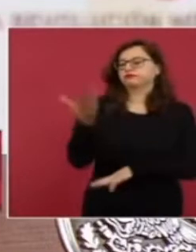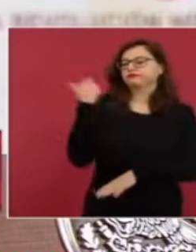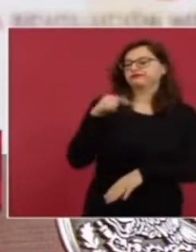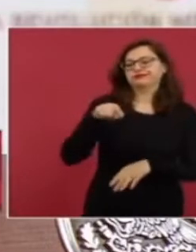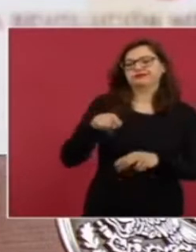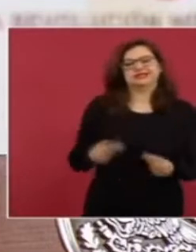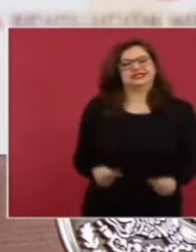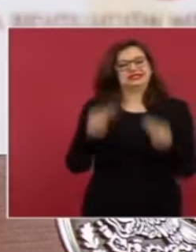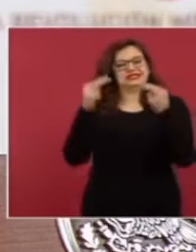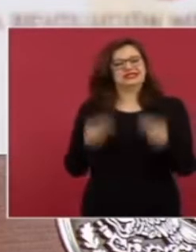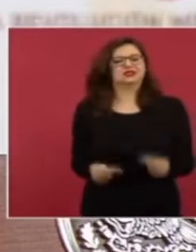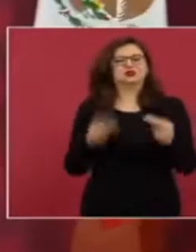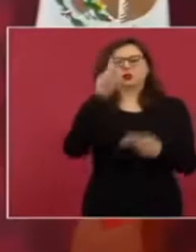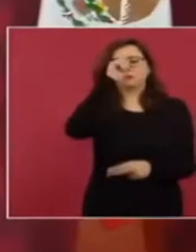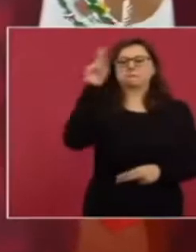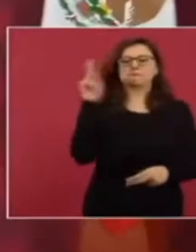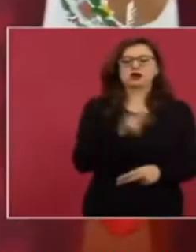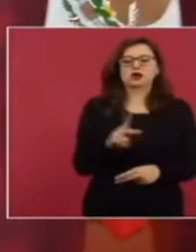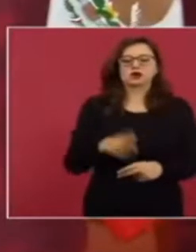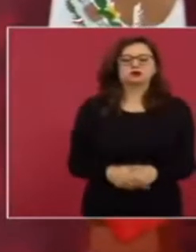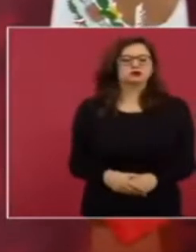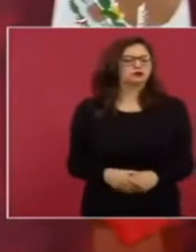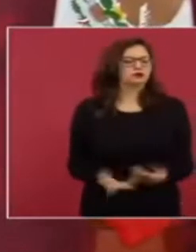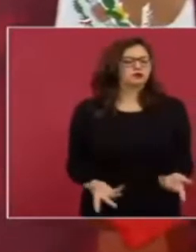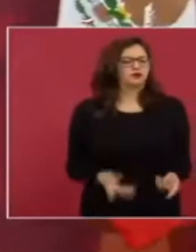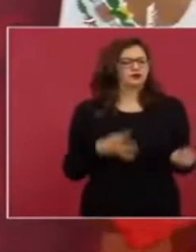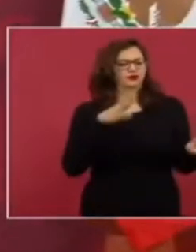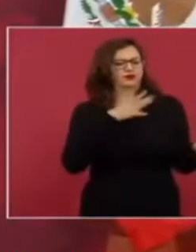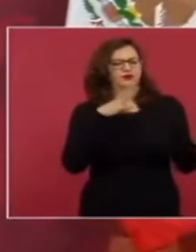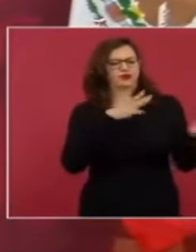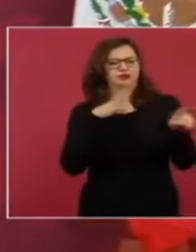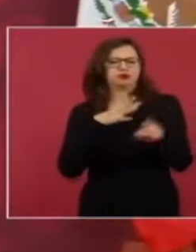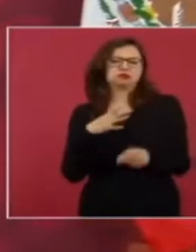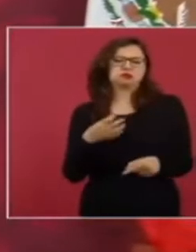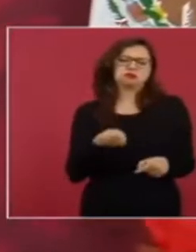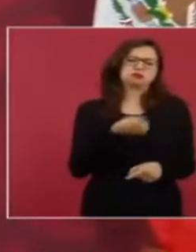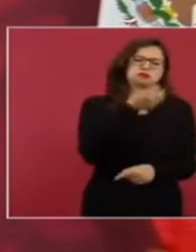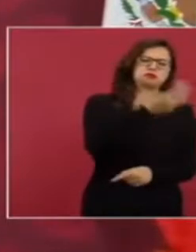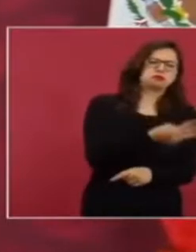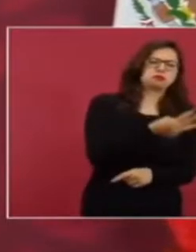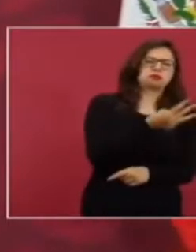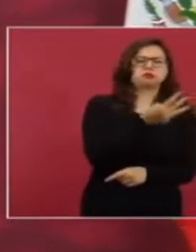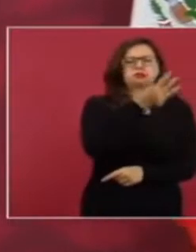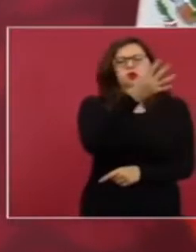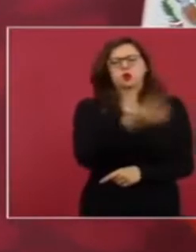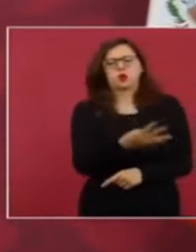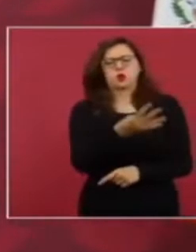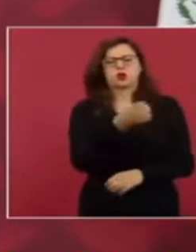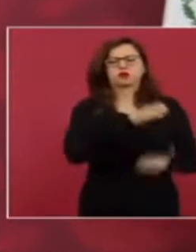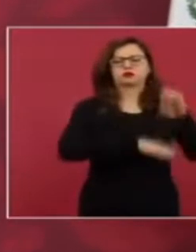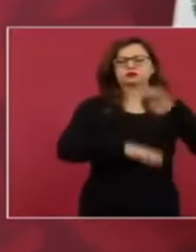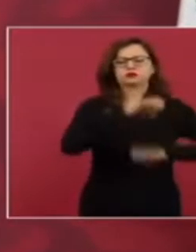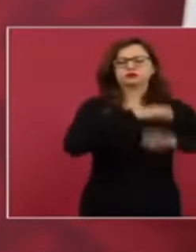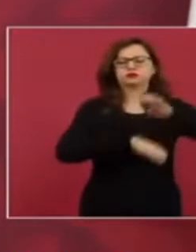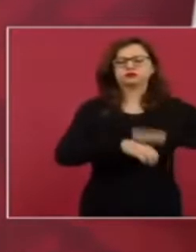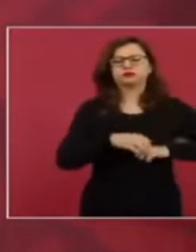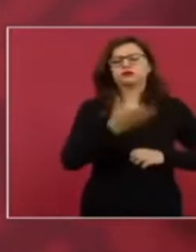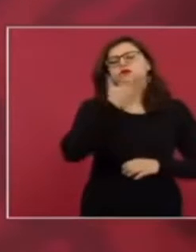empresas que le vendían al gobierno medicamentos y equipos.